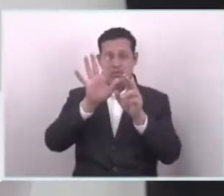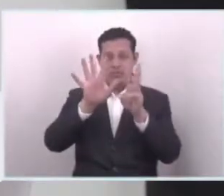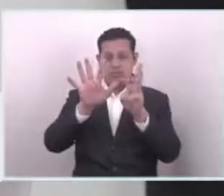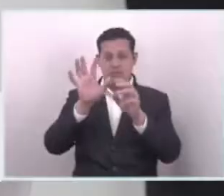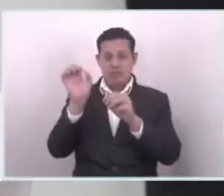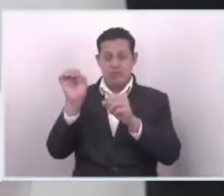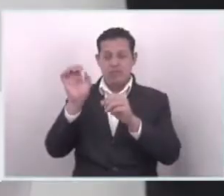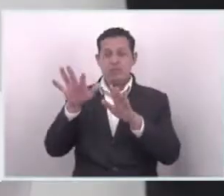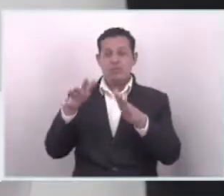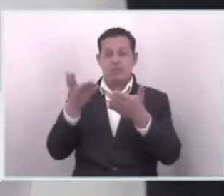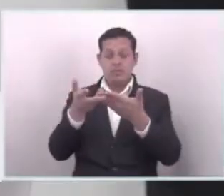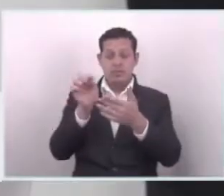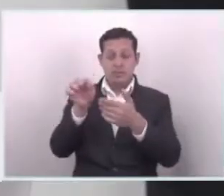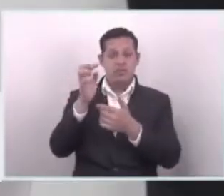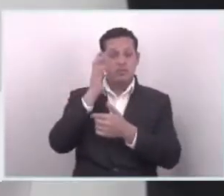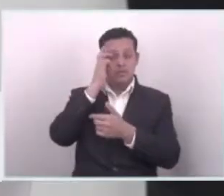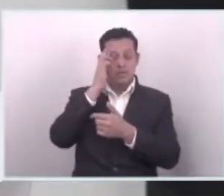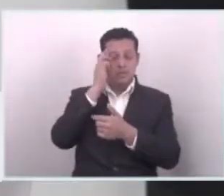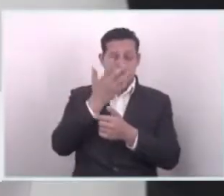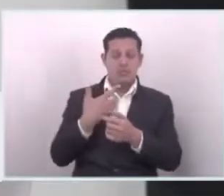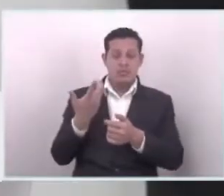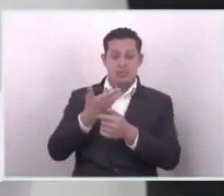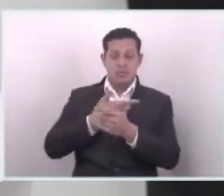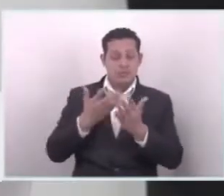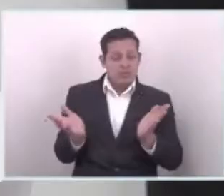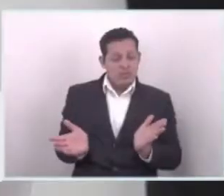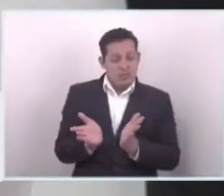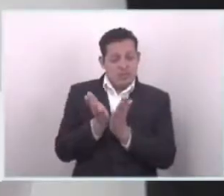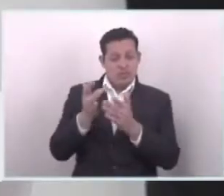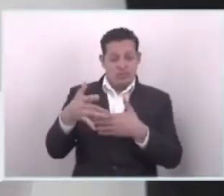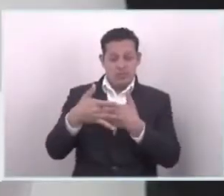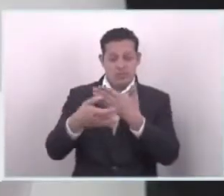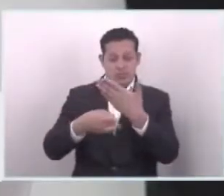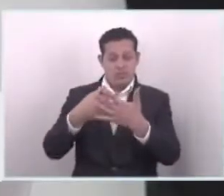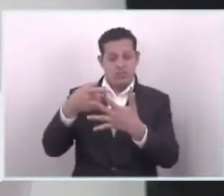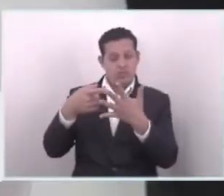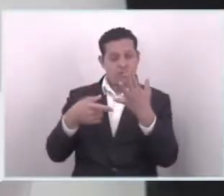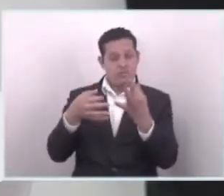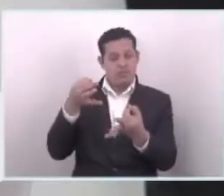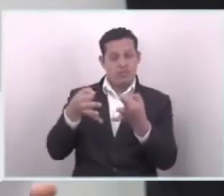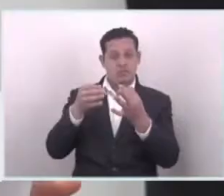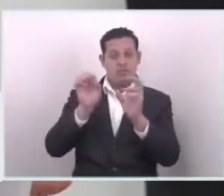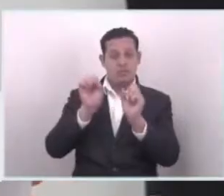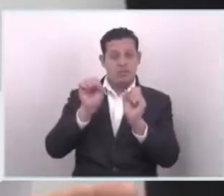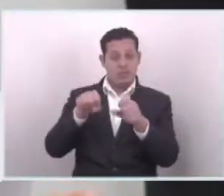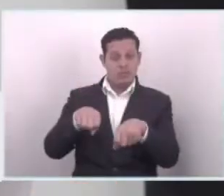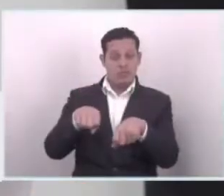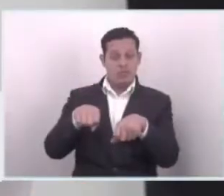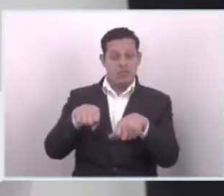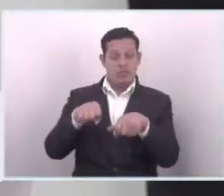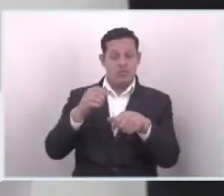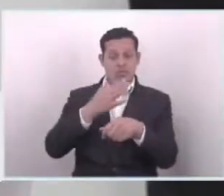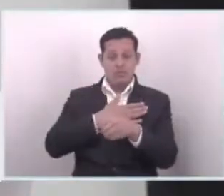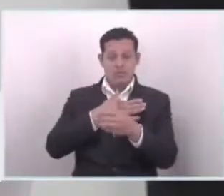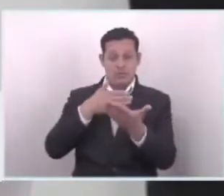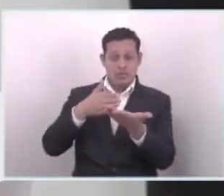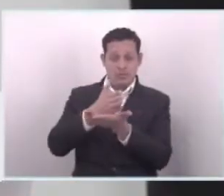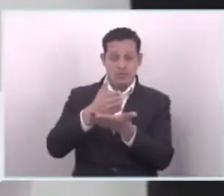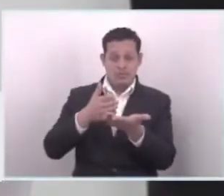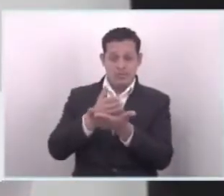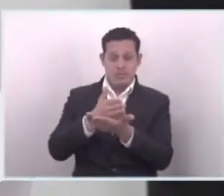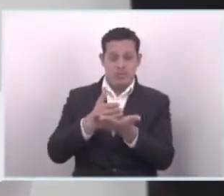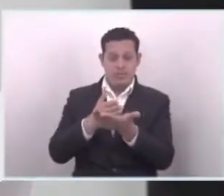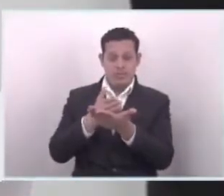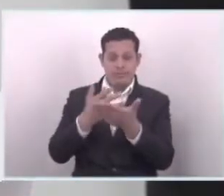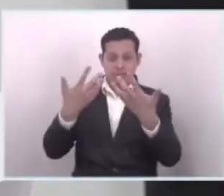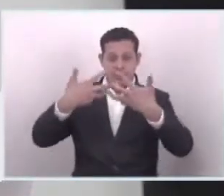Entonces, precisamente por esa razón, nosotros estamos tratando de modernizar la ley para poder tener acceso